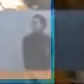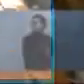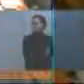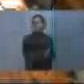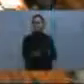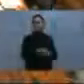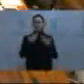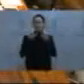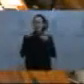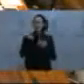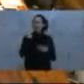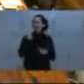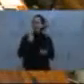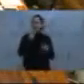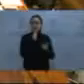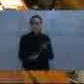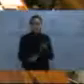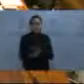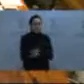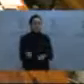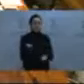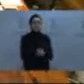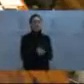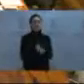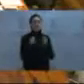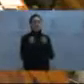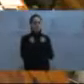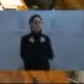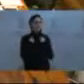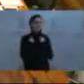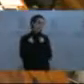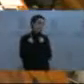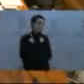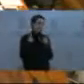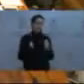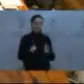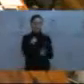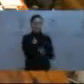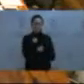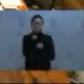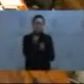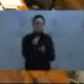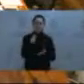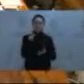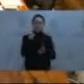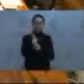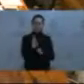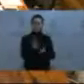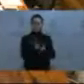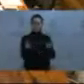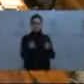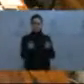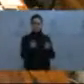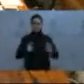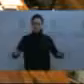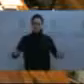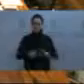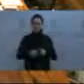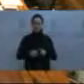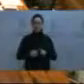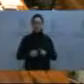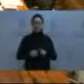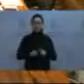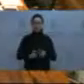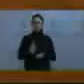Gracias, señor presidente. Buenos días nuevamente, señorías. Bueno, como ya puso de manifiesto la portavoz en este asunto del grupo parlamentario